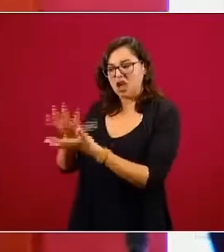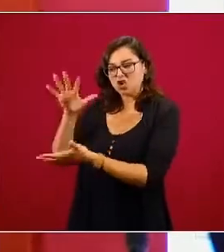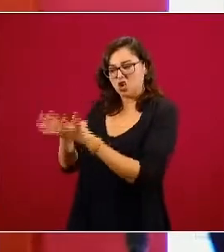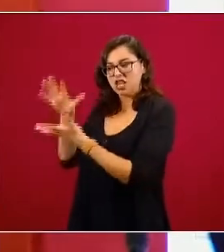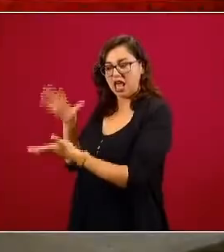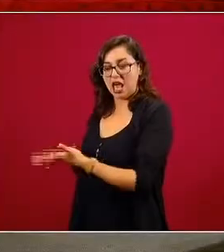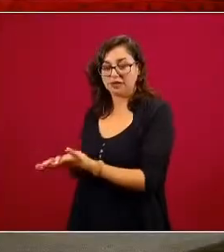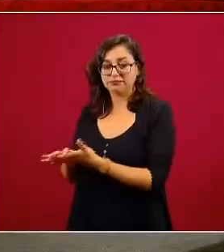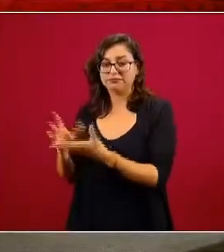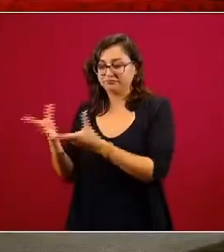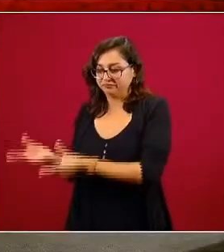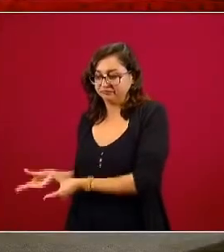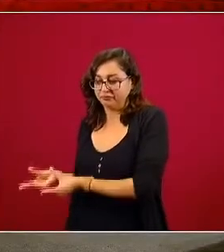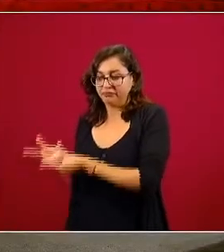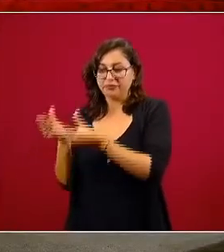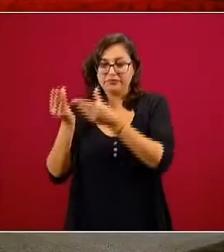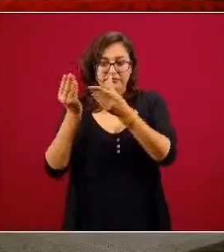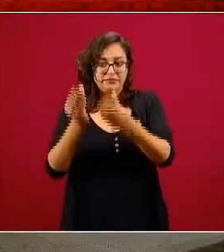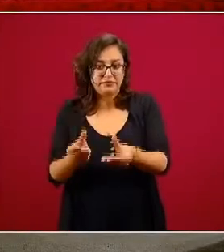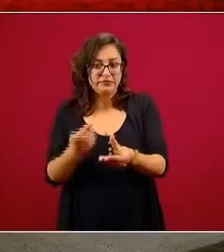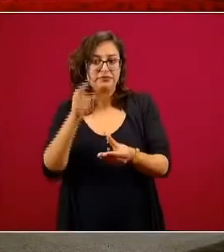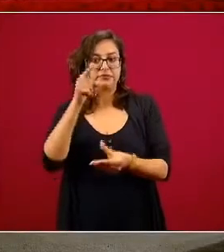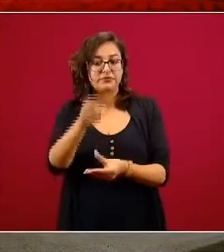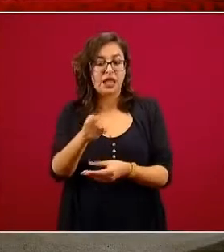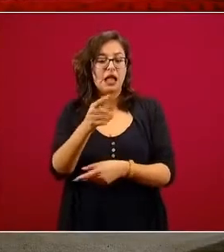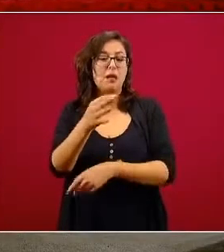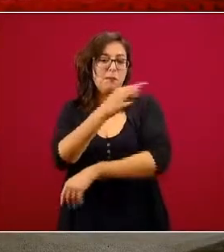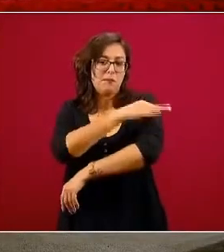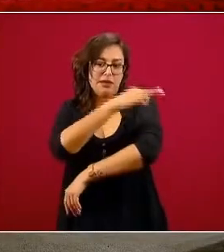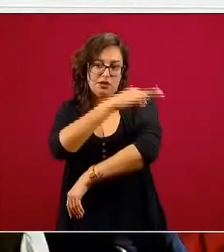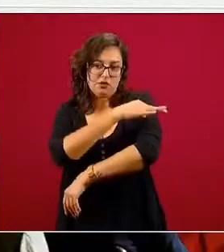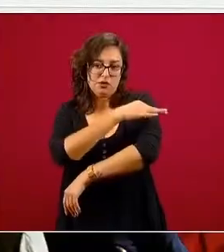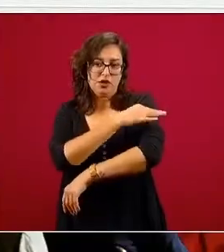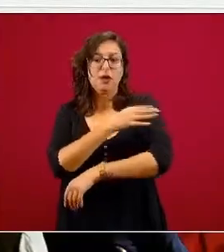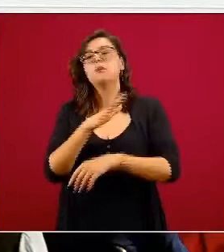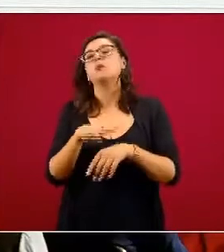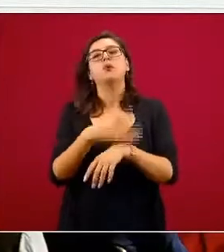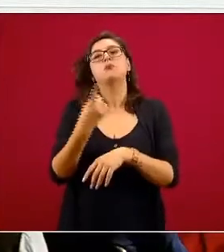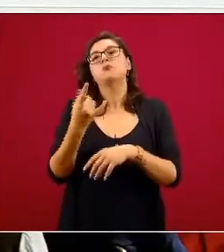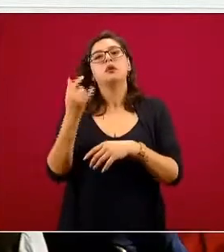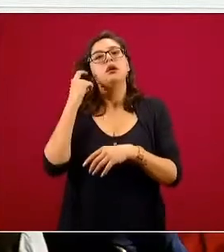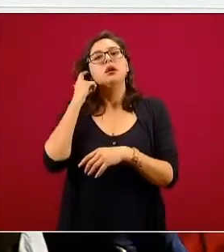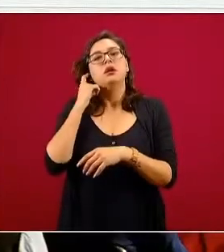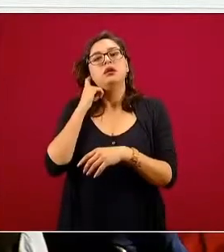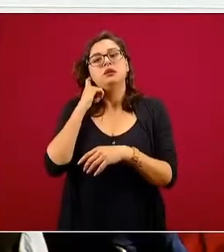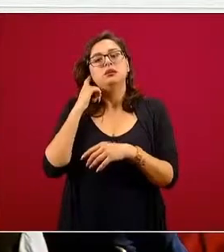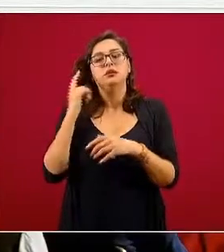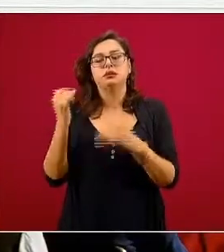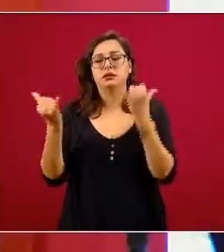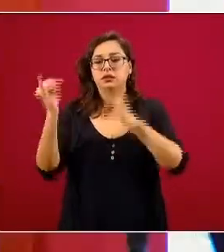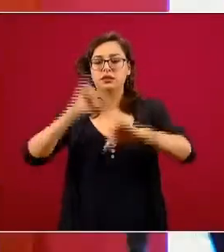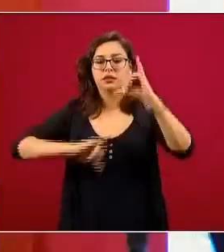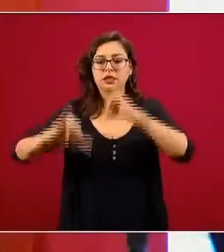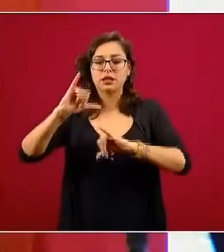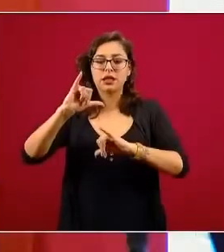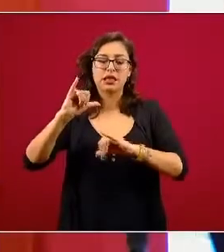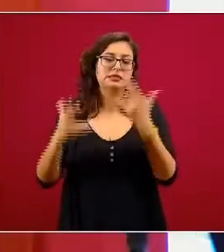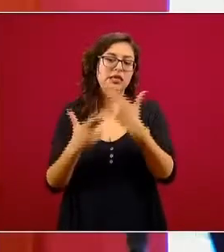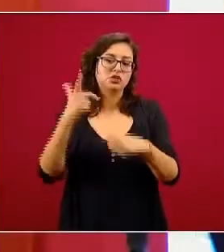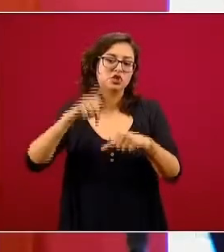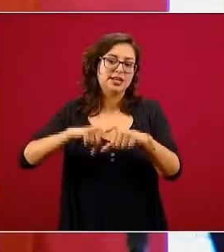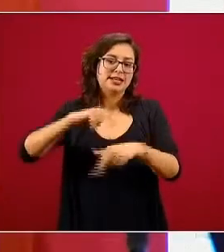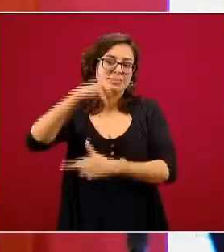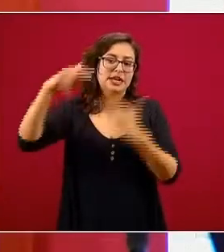le da las cepas de referencia que fueron colectadas en alguno de los laboratorios nacionales y regionales de